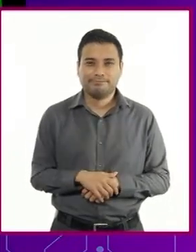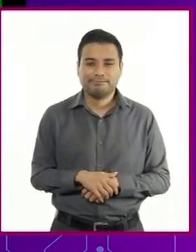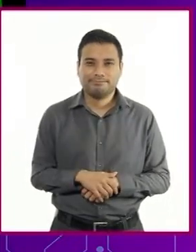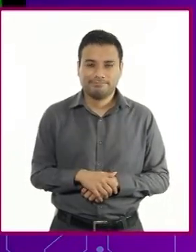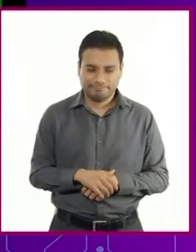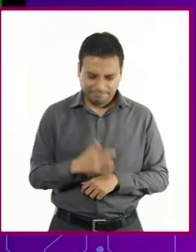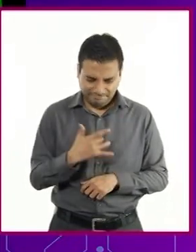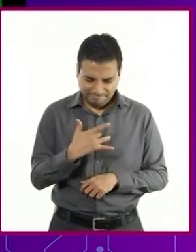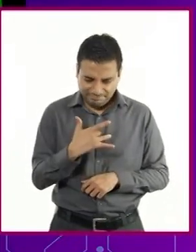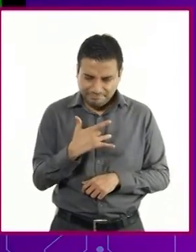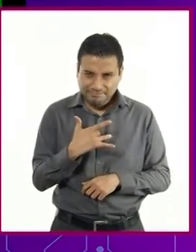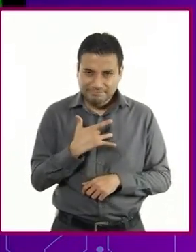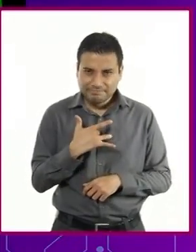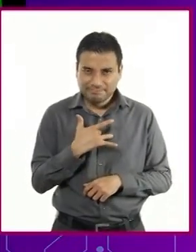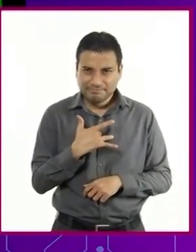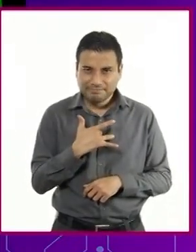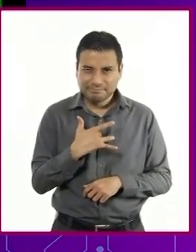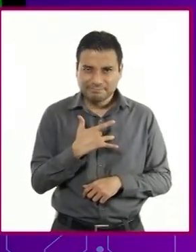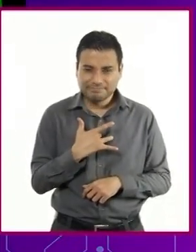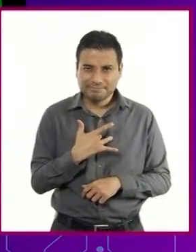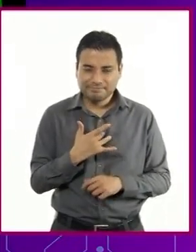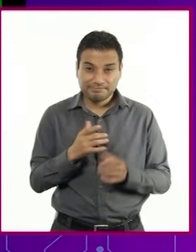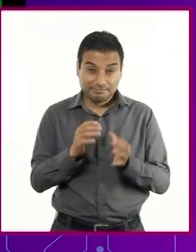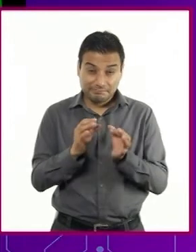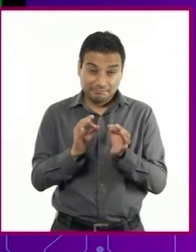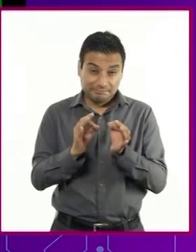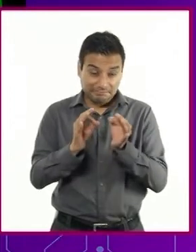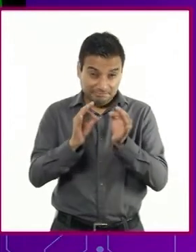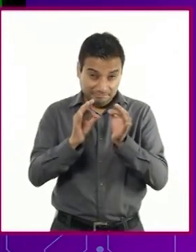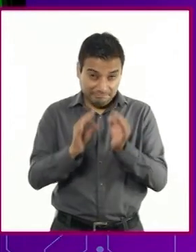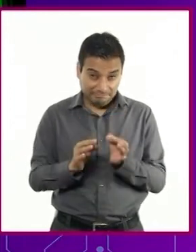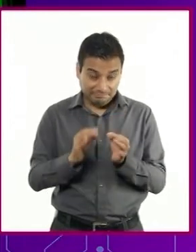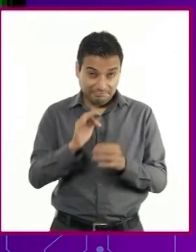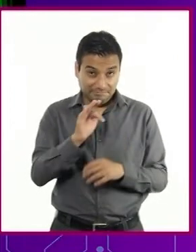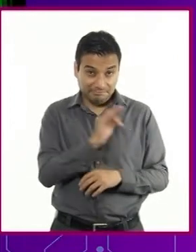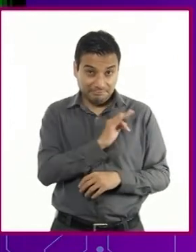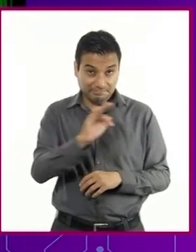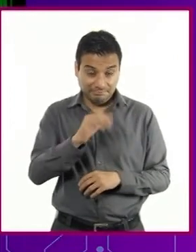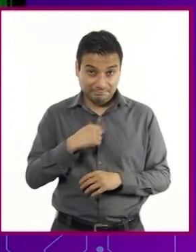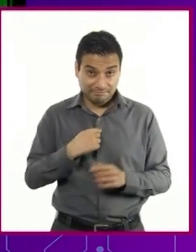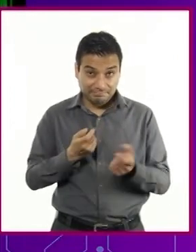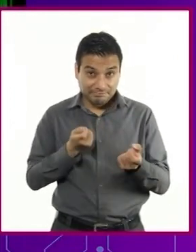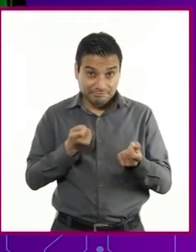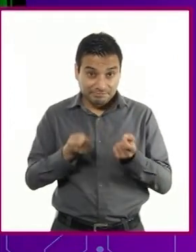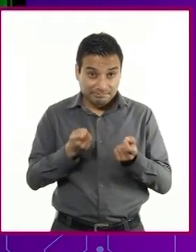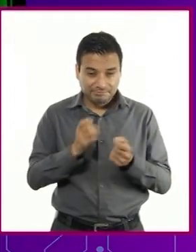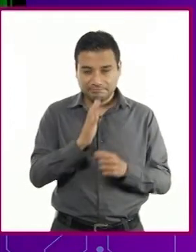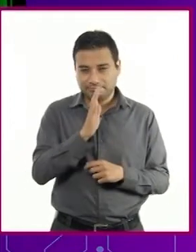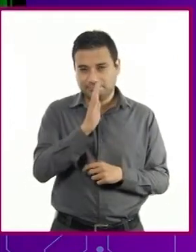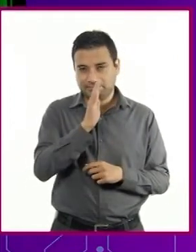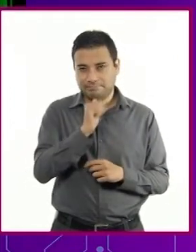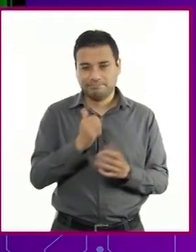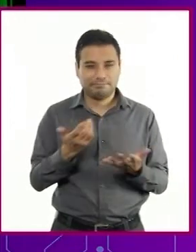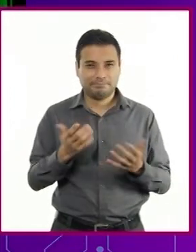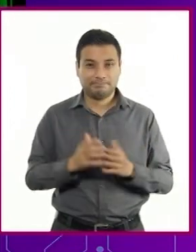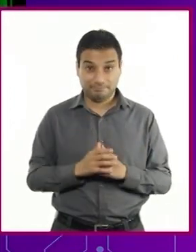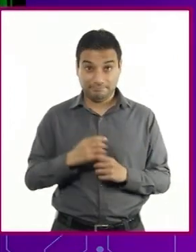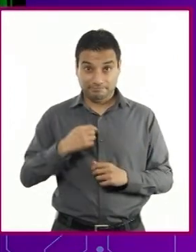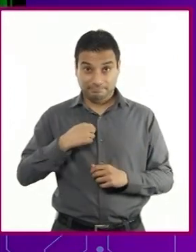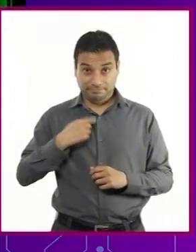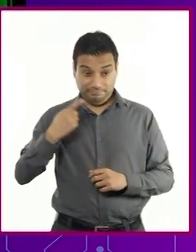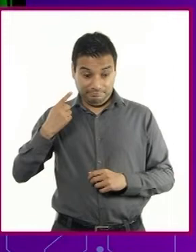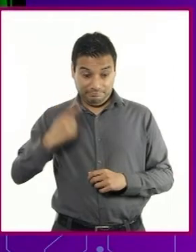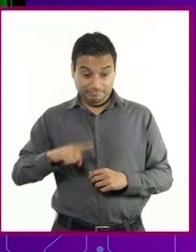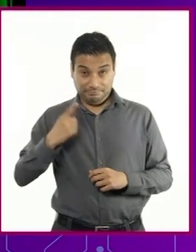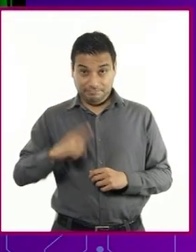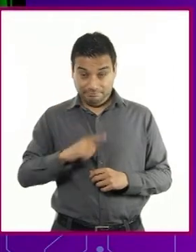su funcionalidad, no se encuentra bajo el dominio de la voluntad individual. Es decir, no pueden ordenarle a su